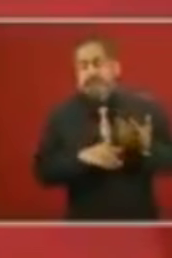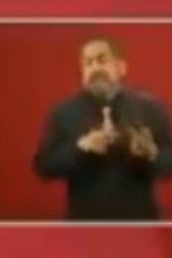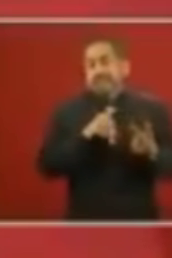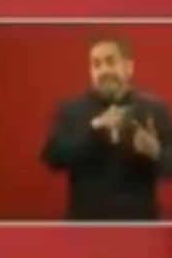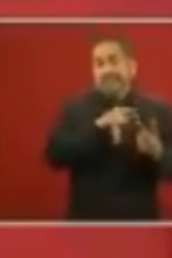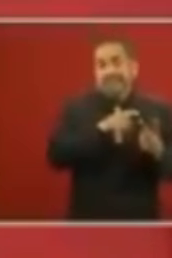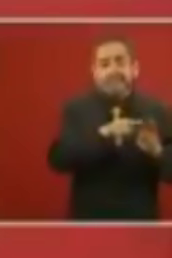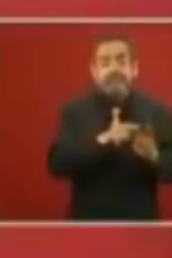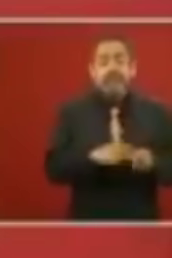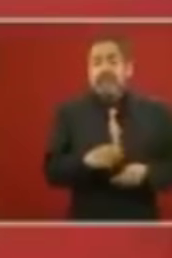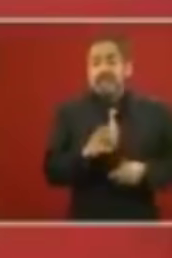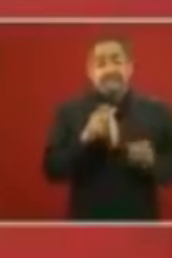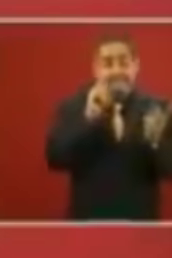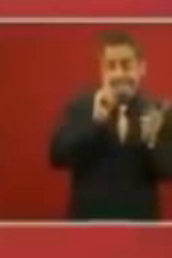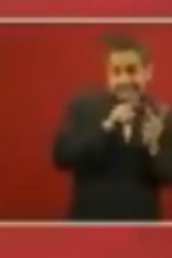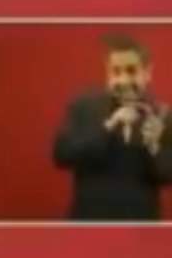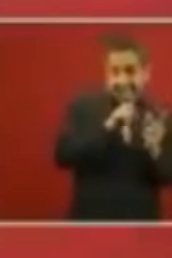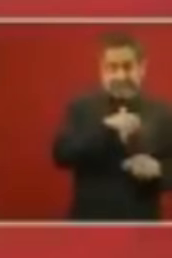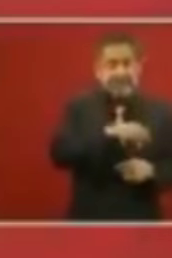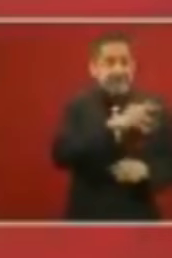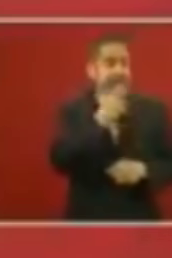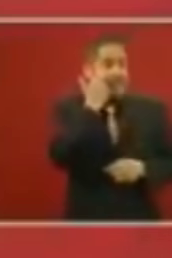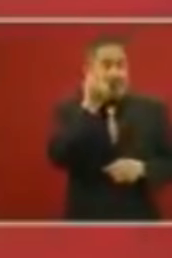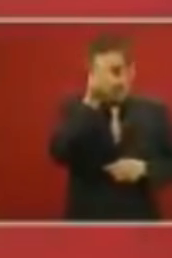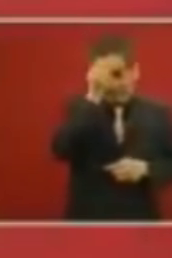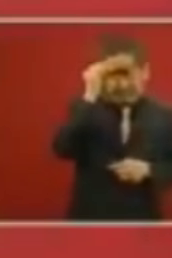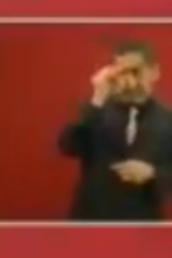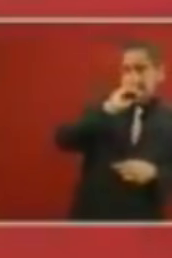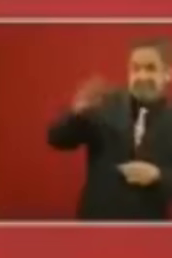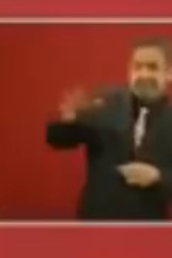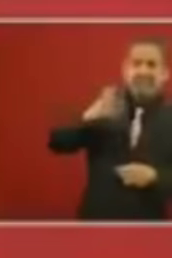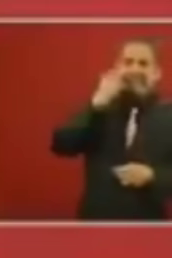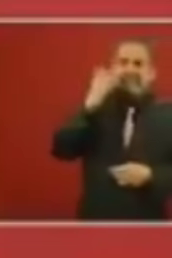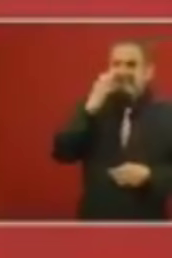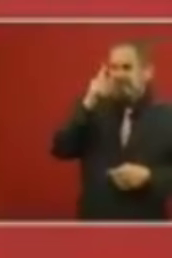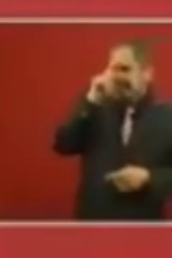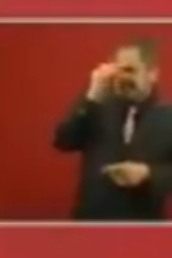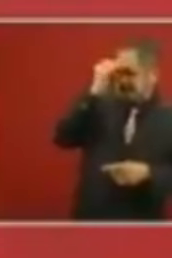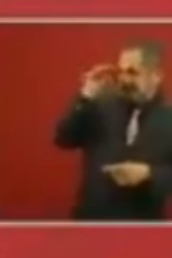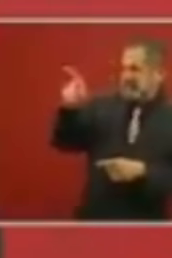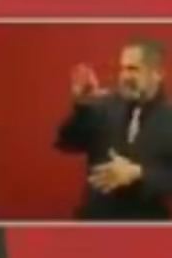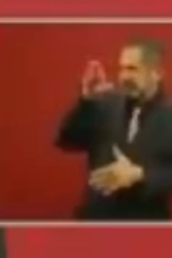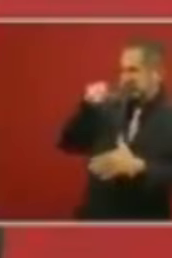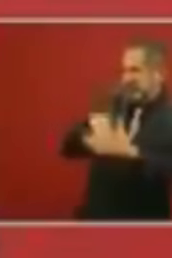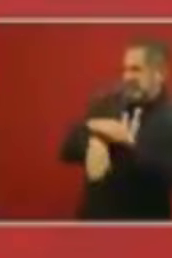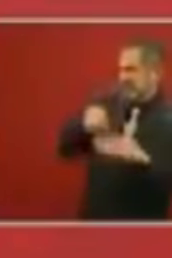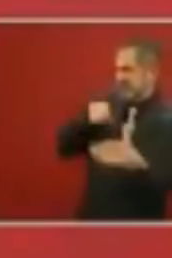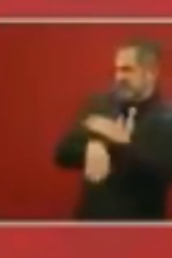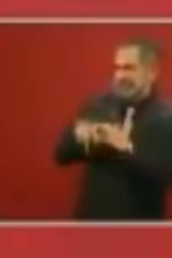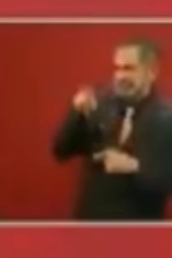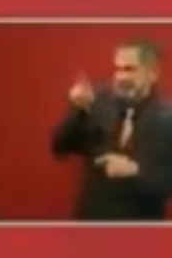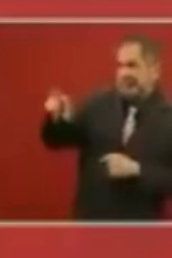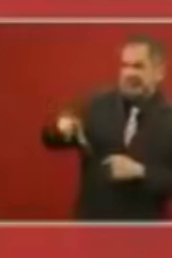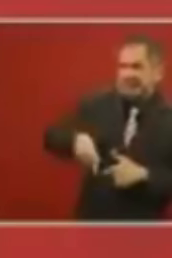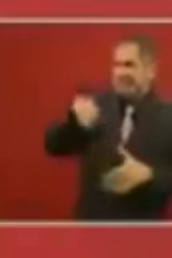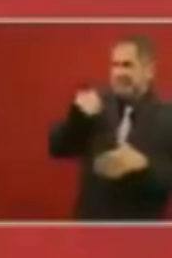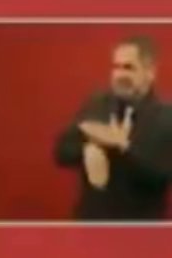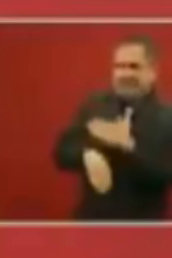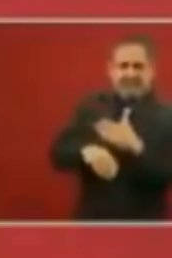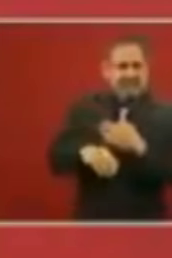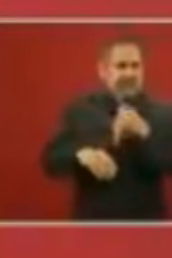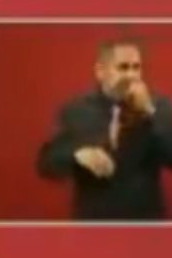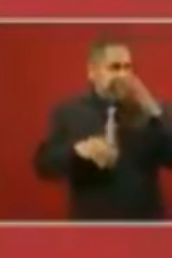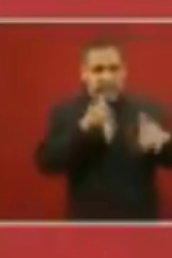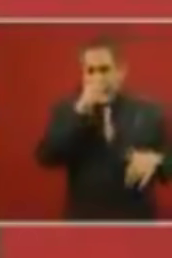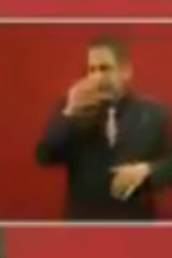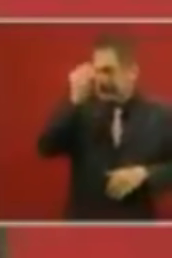y lo que quieren es que fracase el gobierno y sobre